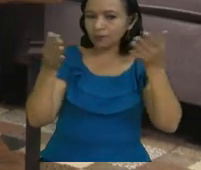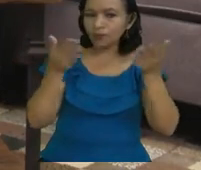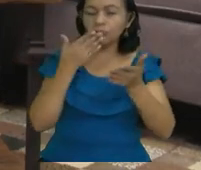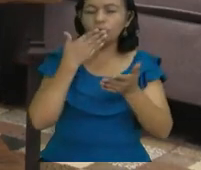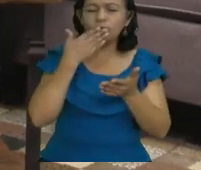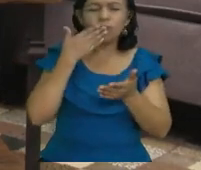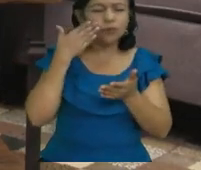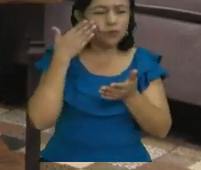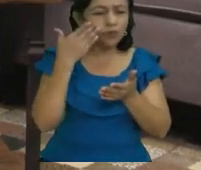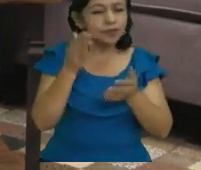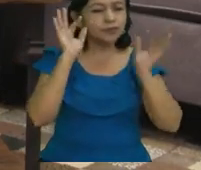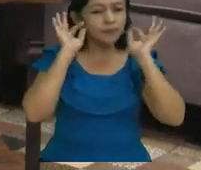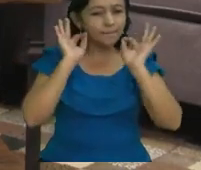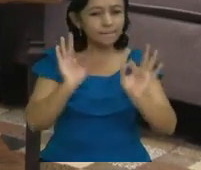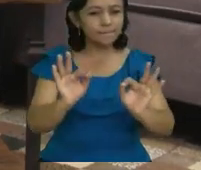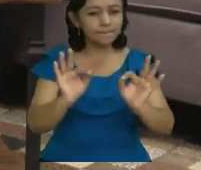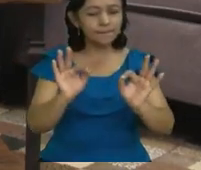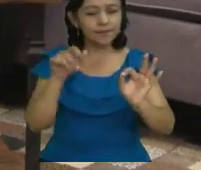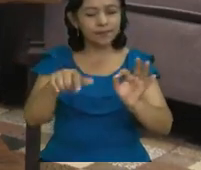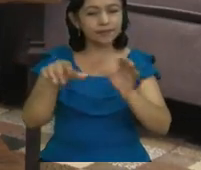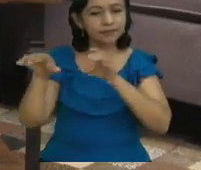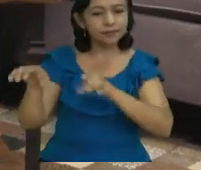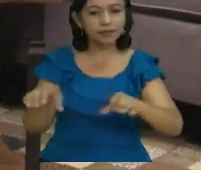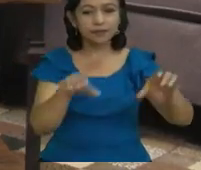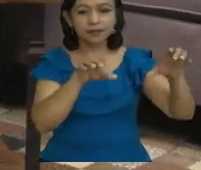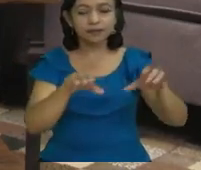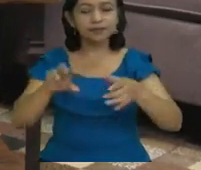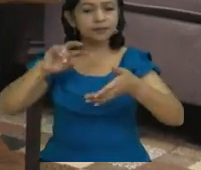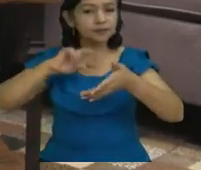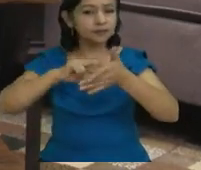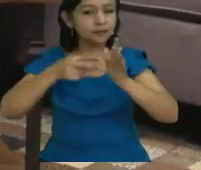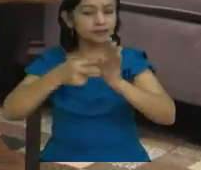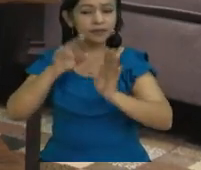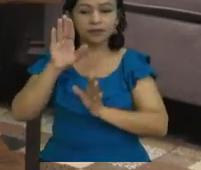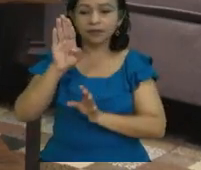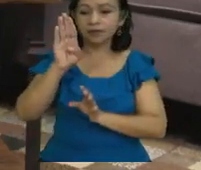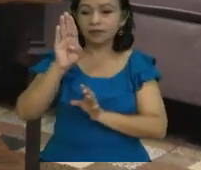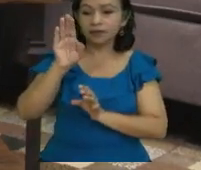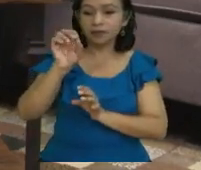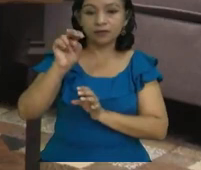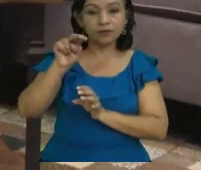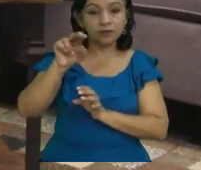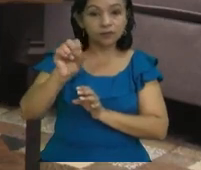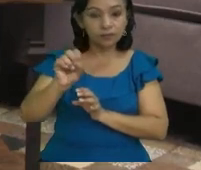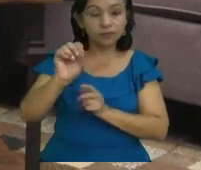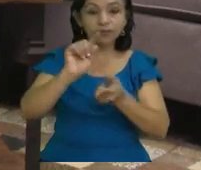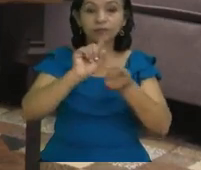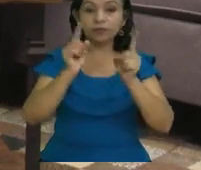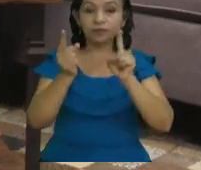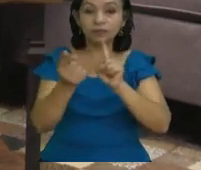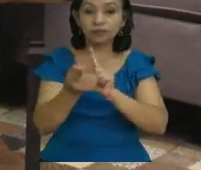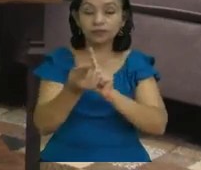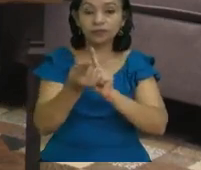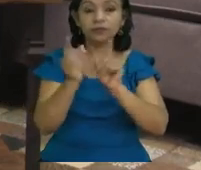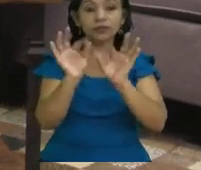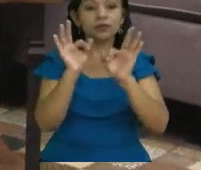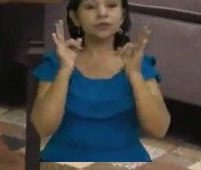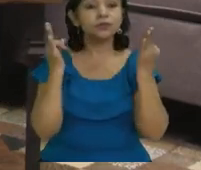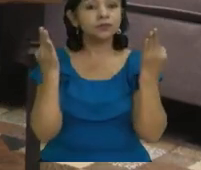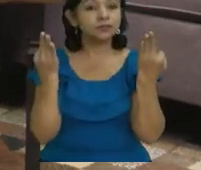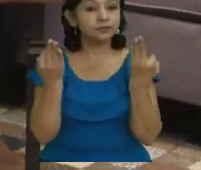calidad. Compañera, dentro de esa dinámica, lo que significa un bono tecnológico en la transformación de una zona o de una